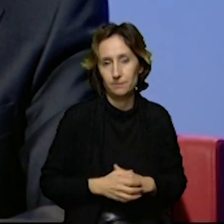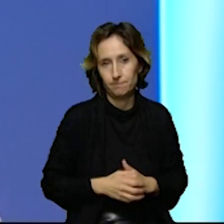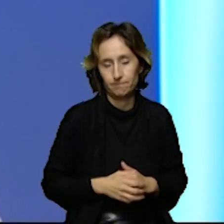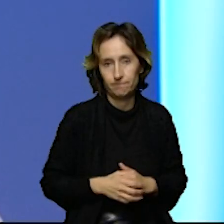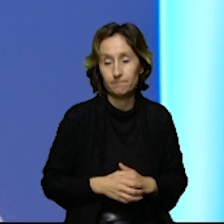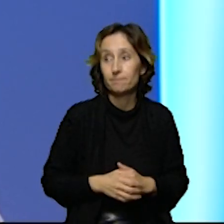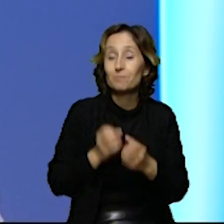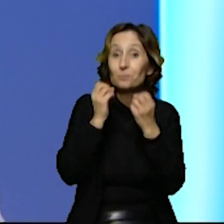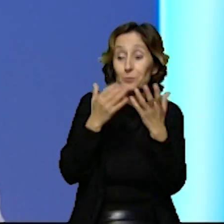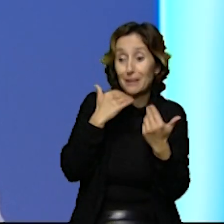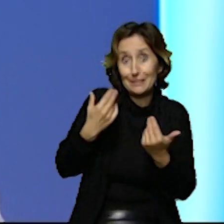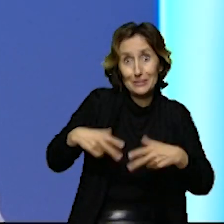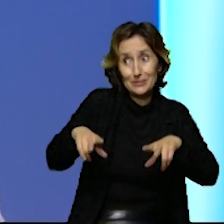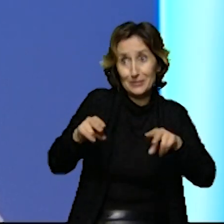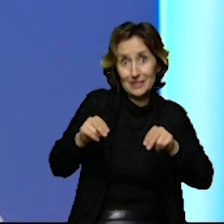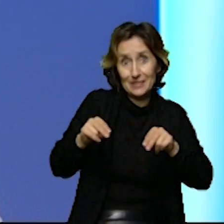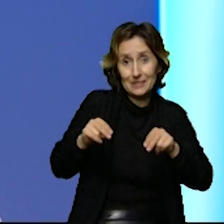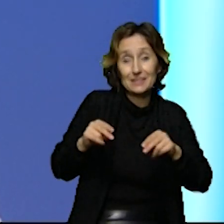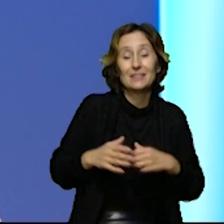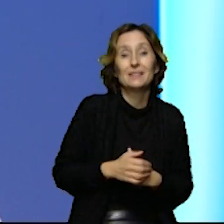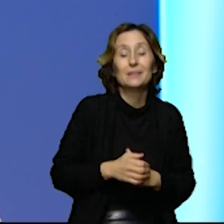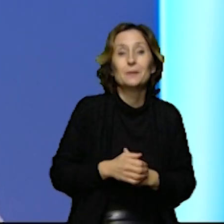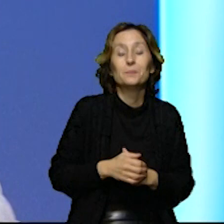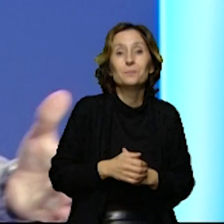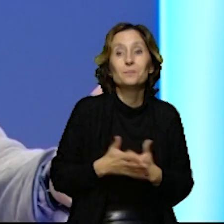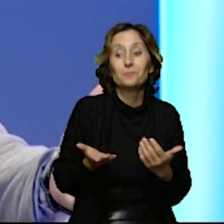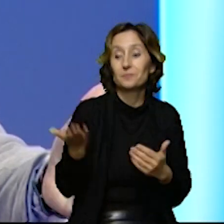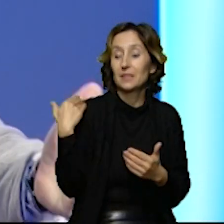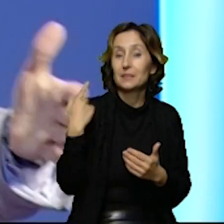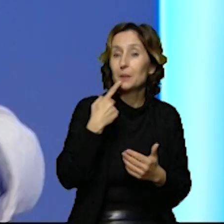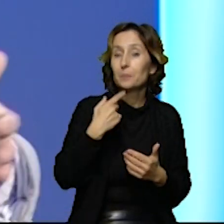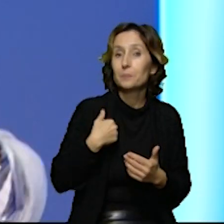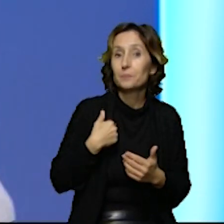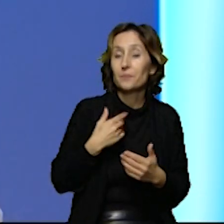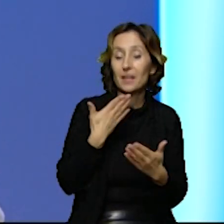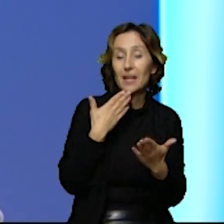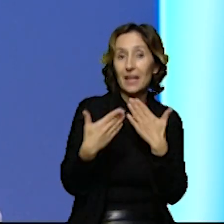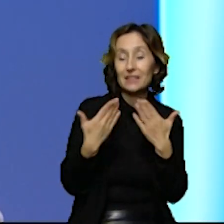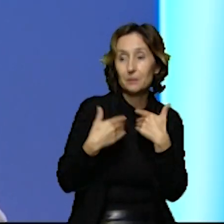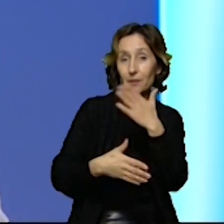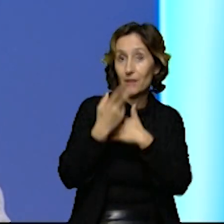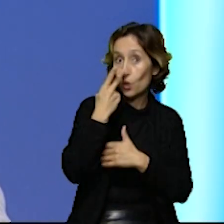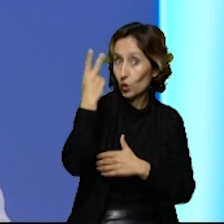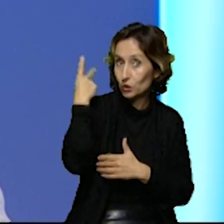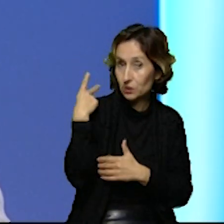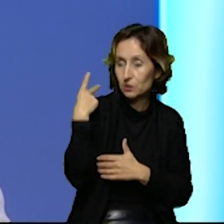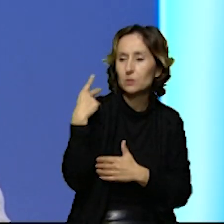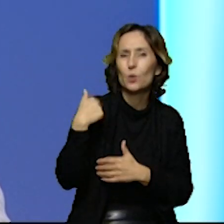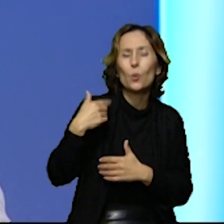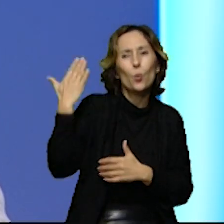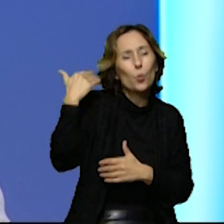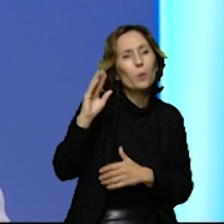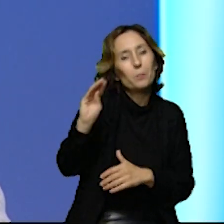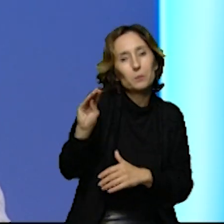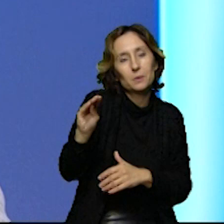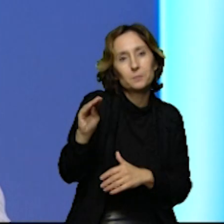Muy bien, pues estamos terminando. José Antonio Serri, antes hacía alusión a esa entrevista que tuvimos hace casi 2 años. Yo le pregunté también